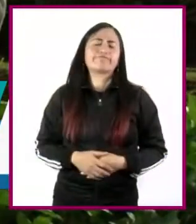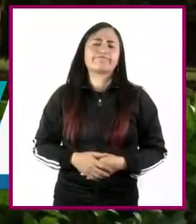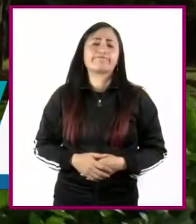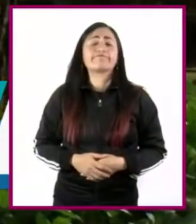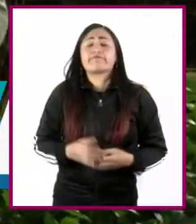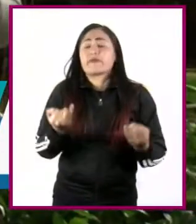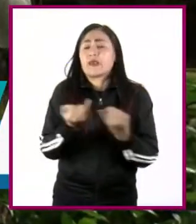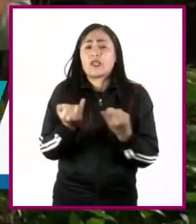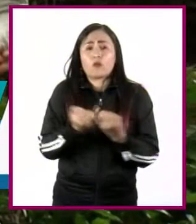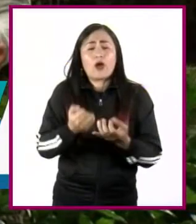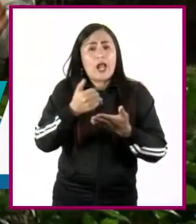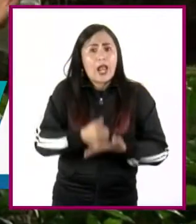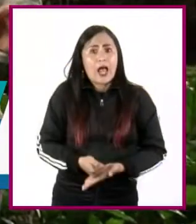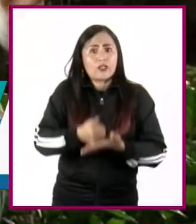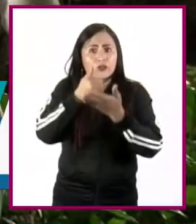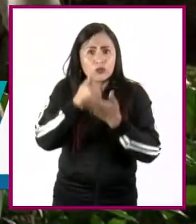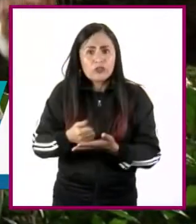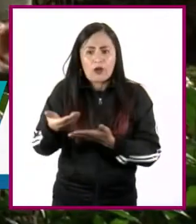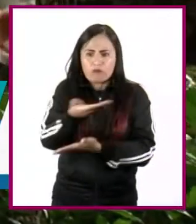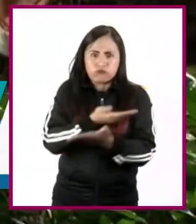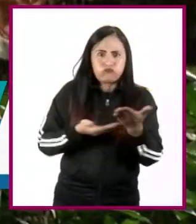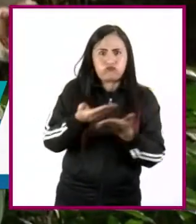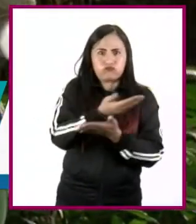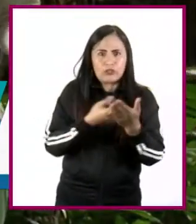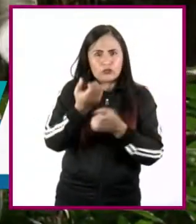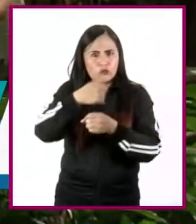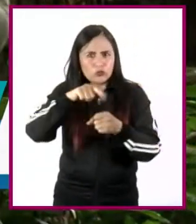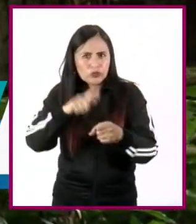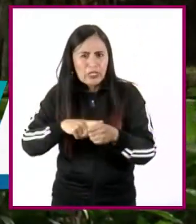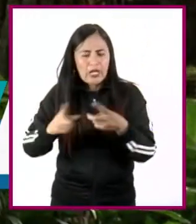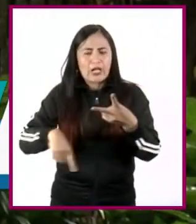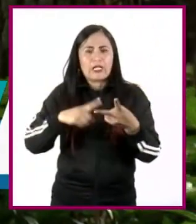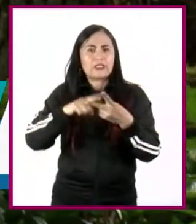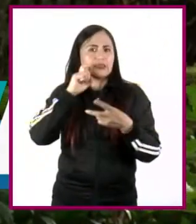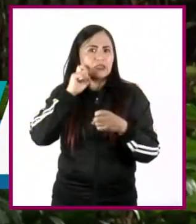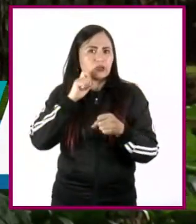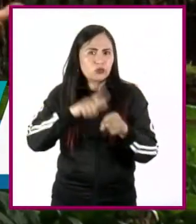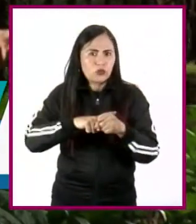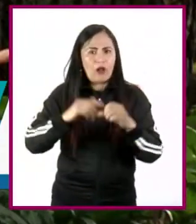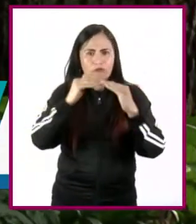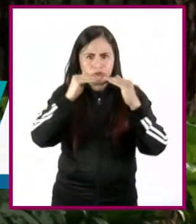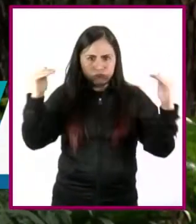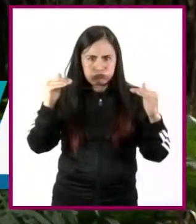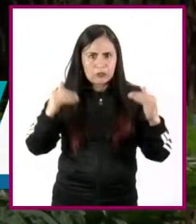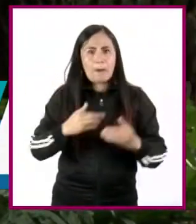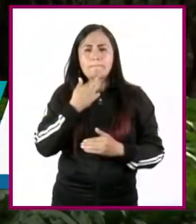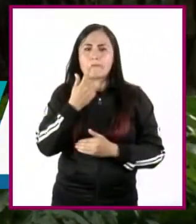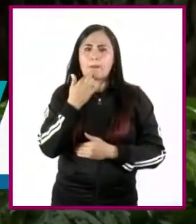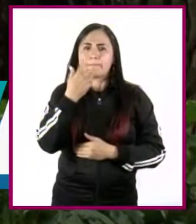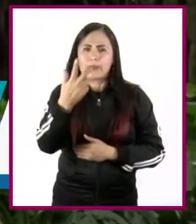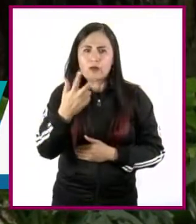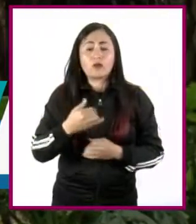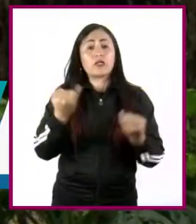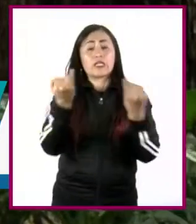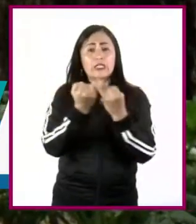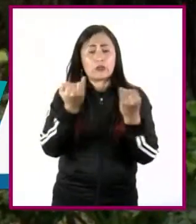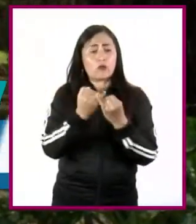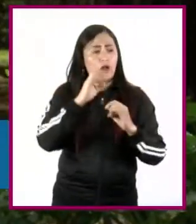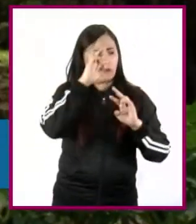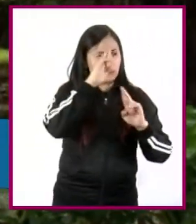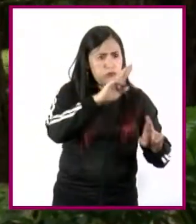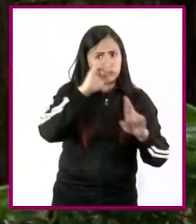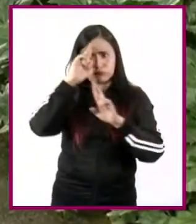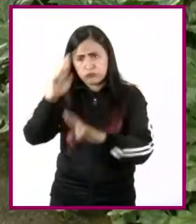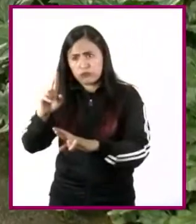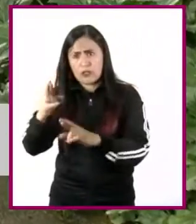ayude a desarrollar relaciones sociales y sexuales constructivas e igualitarias, así como promover conductas de respeto e